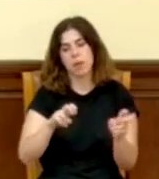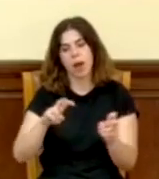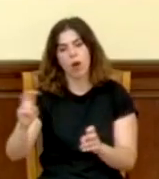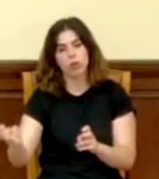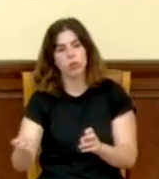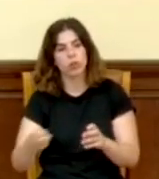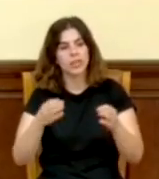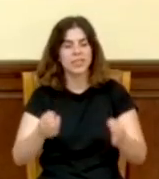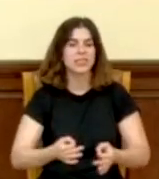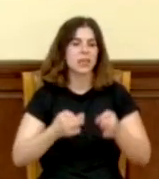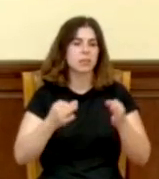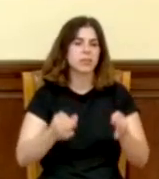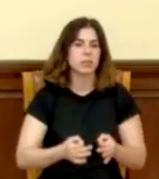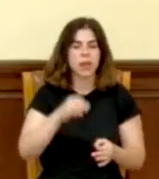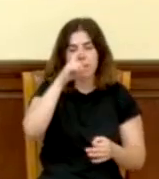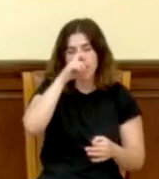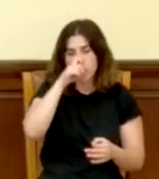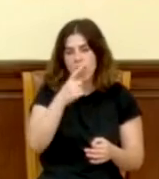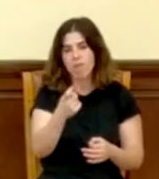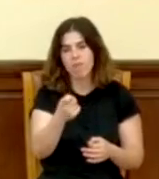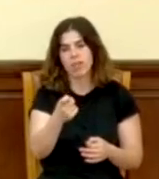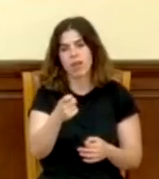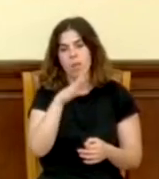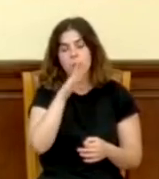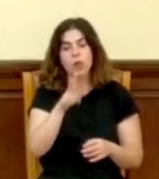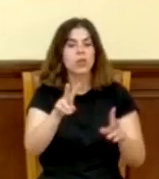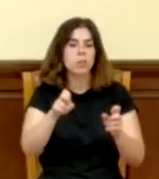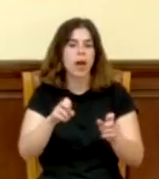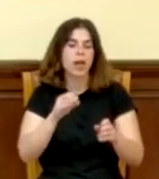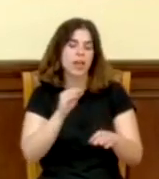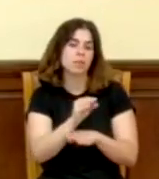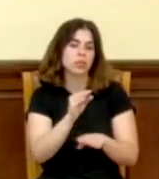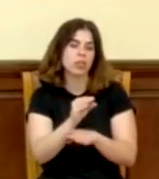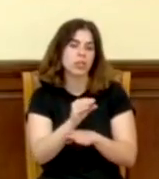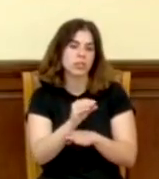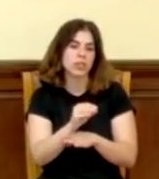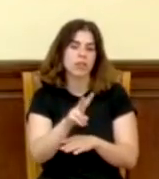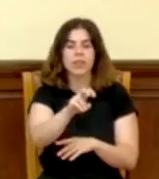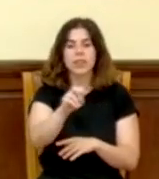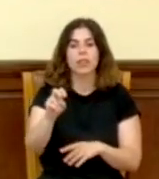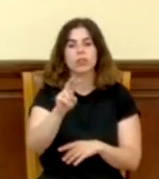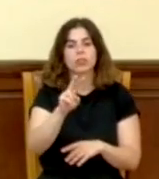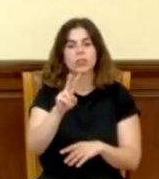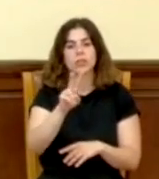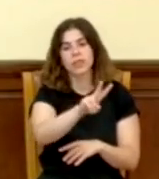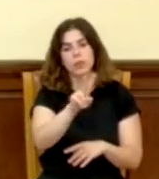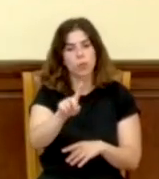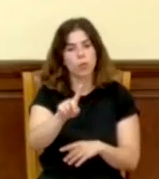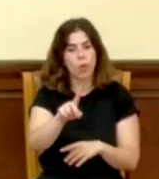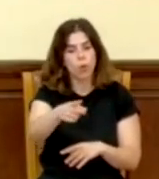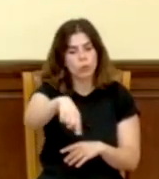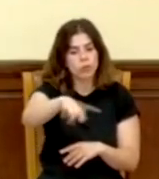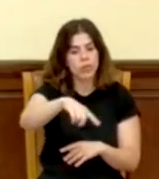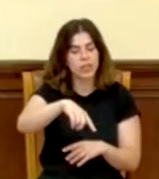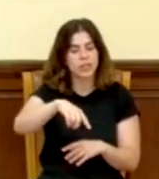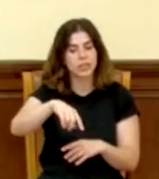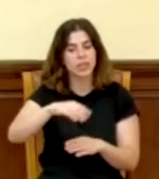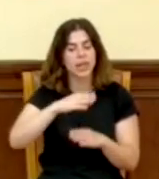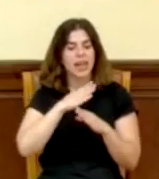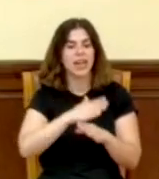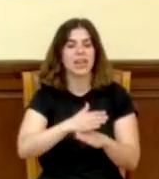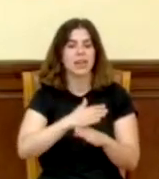algún rasgo de memoria. Y es que los capítulos de inversiones de los ejercicios 22 y 21 que ustedes financiaron con remanente de